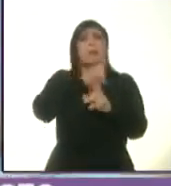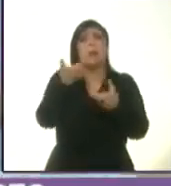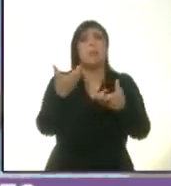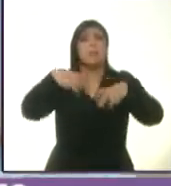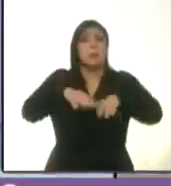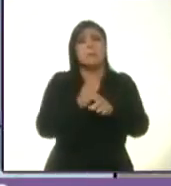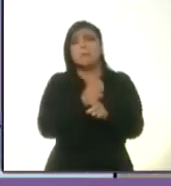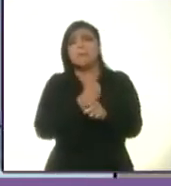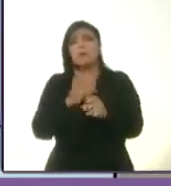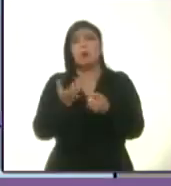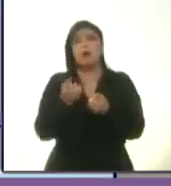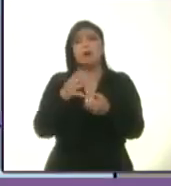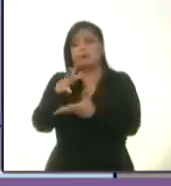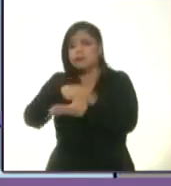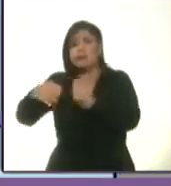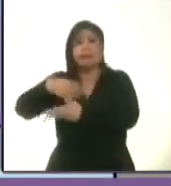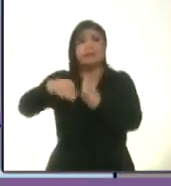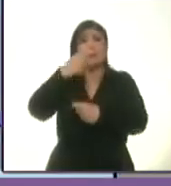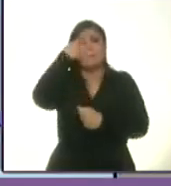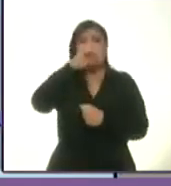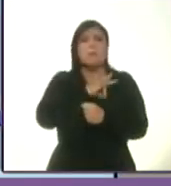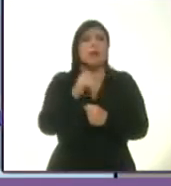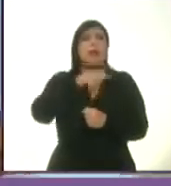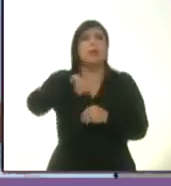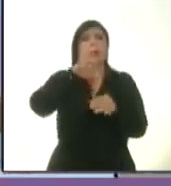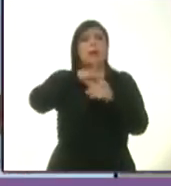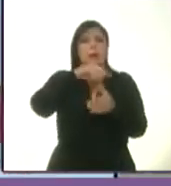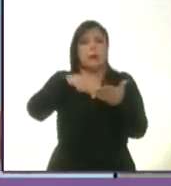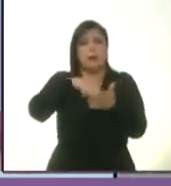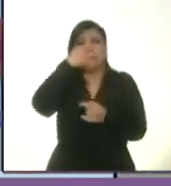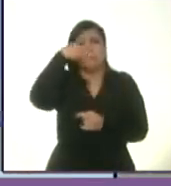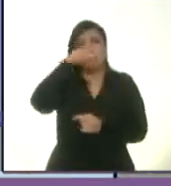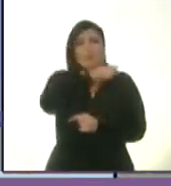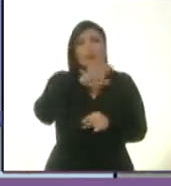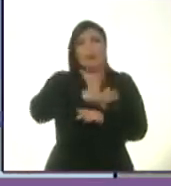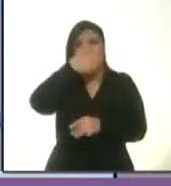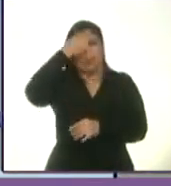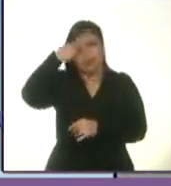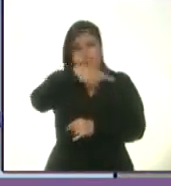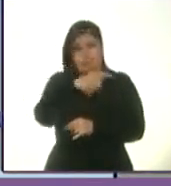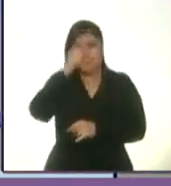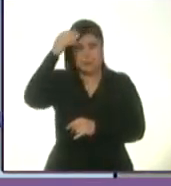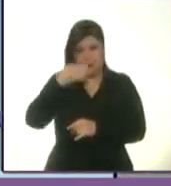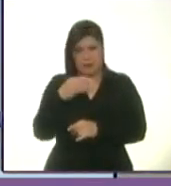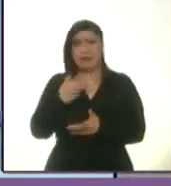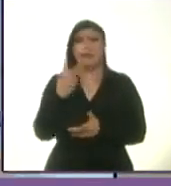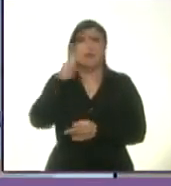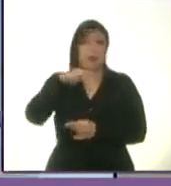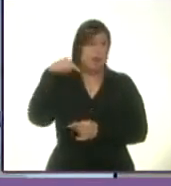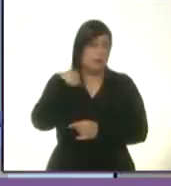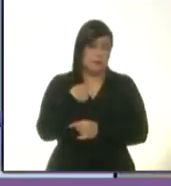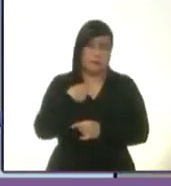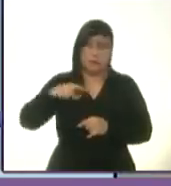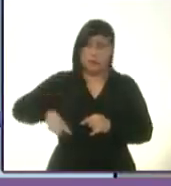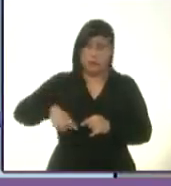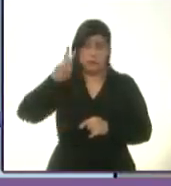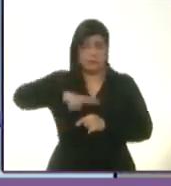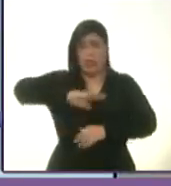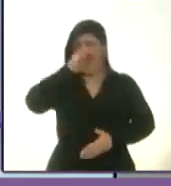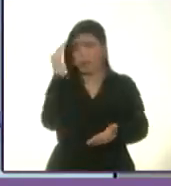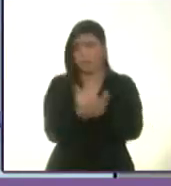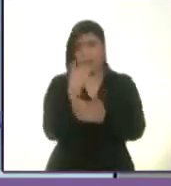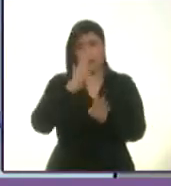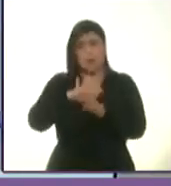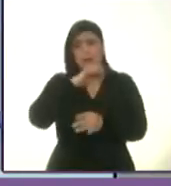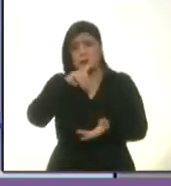mil millones de pesos para la campaña electoral de la candidata del frente en mi gobierno se va a acabar la corrupción va a ser un gobierno